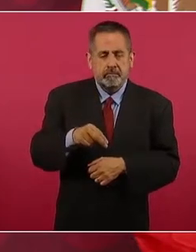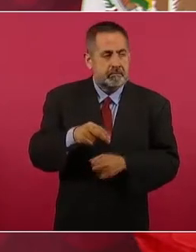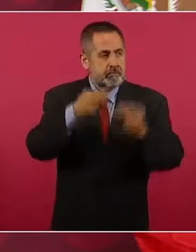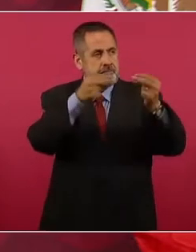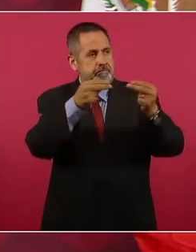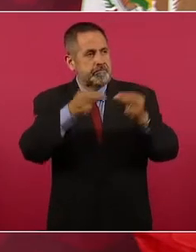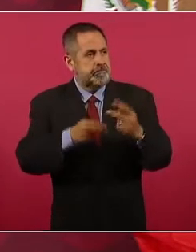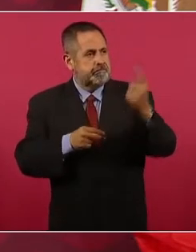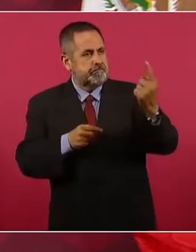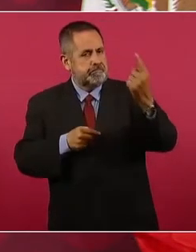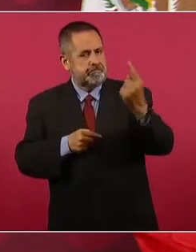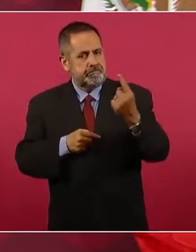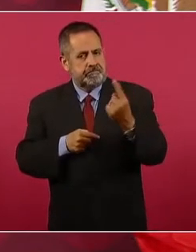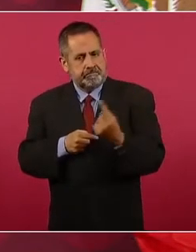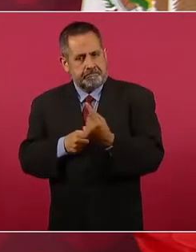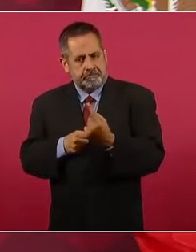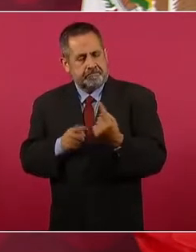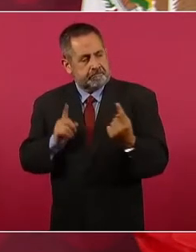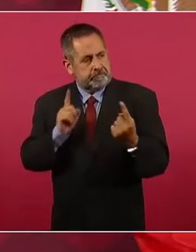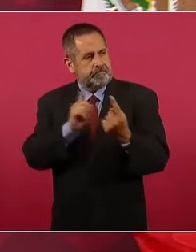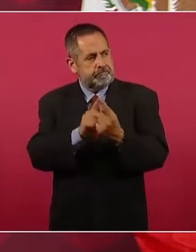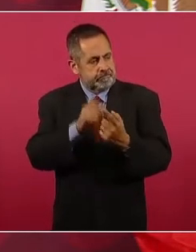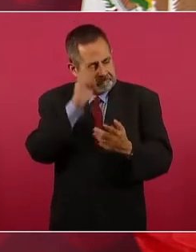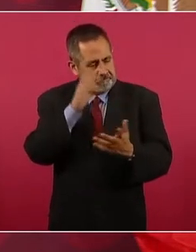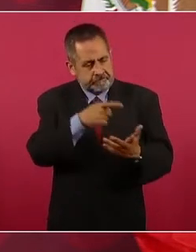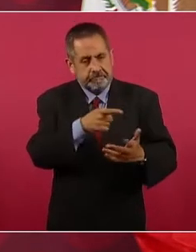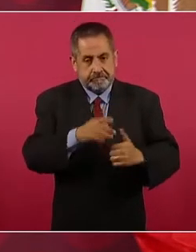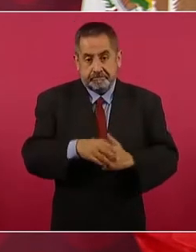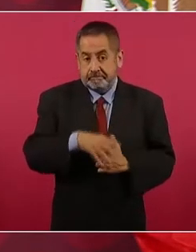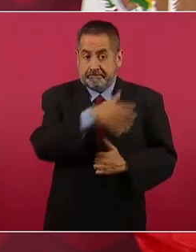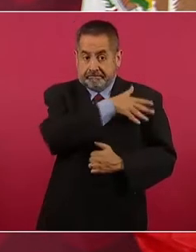casa donde vivía el general.